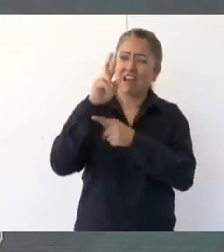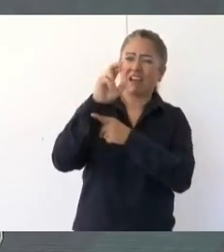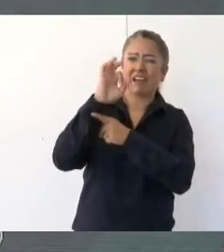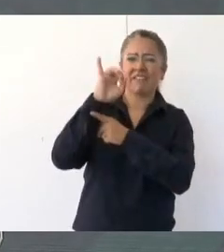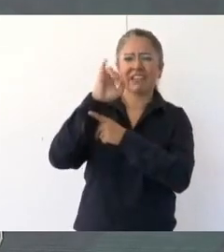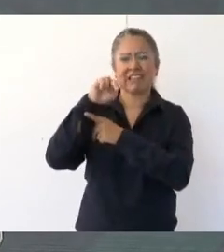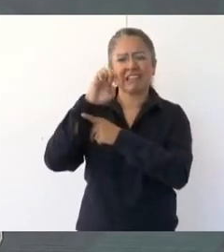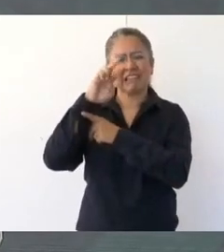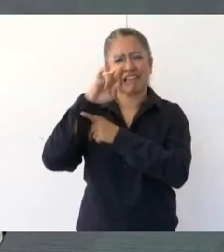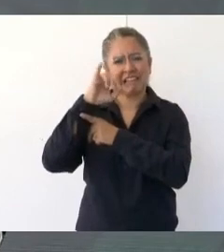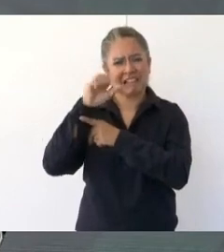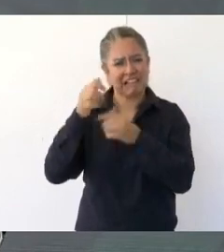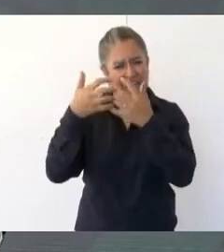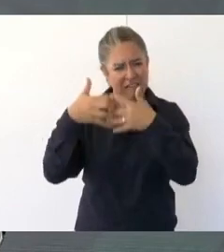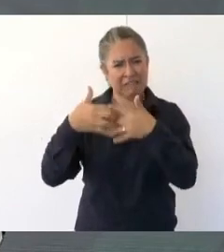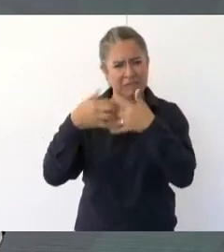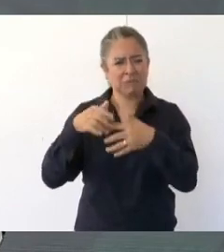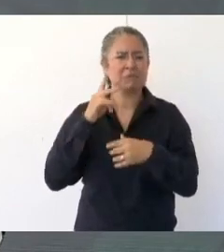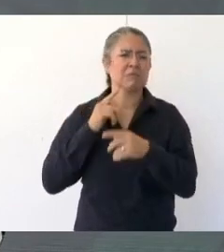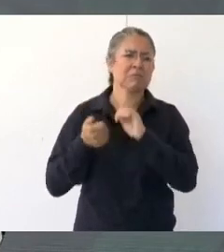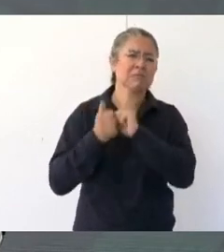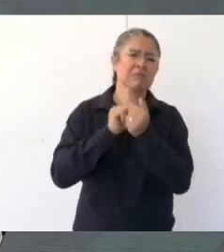Unidos.